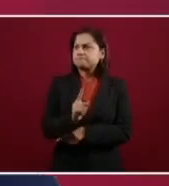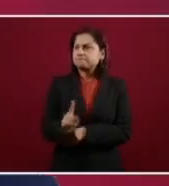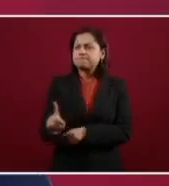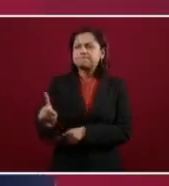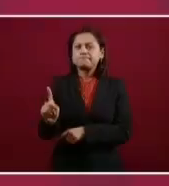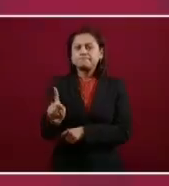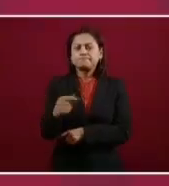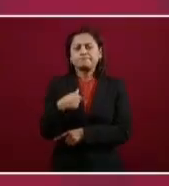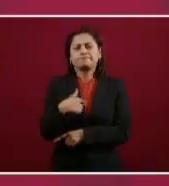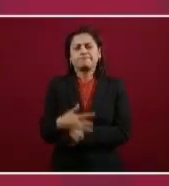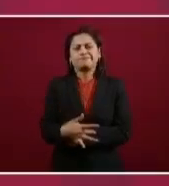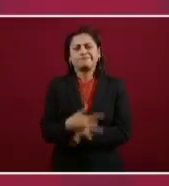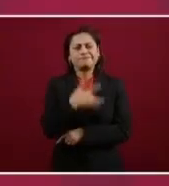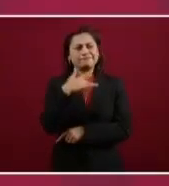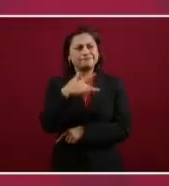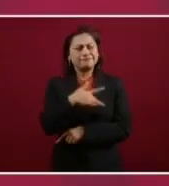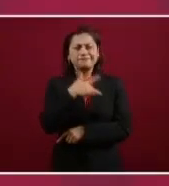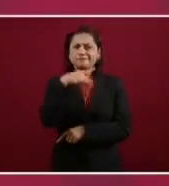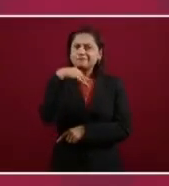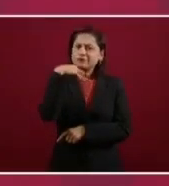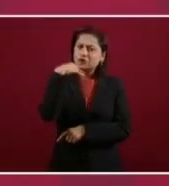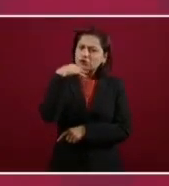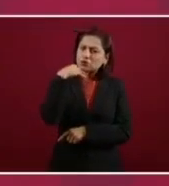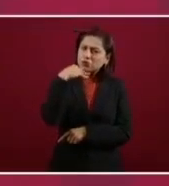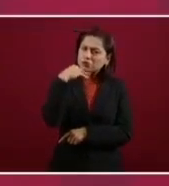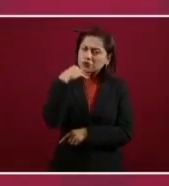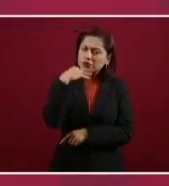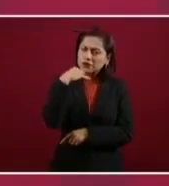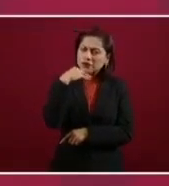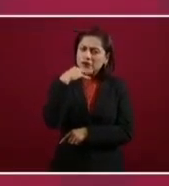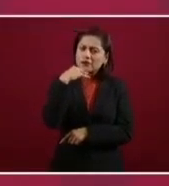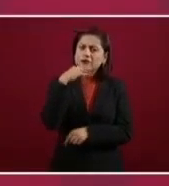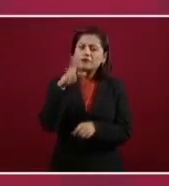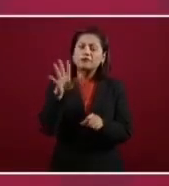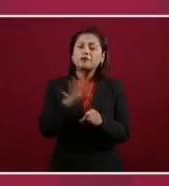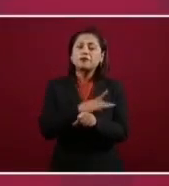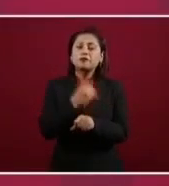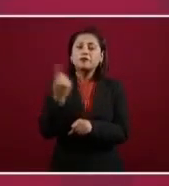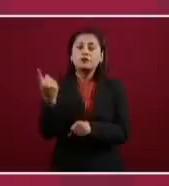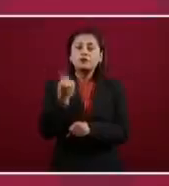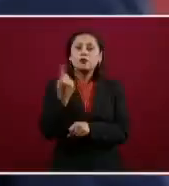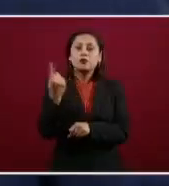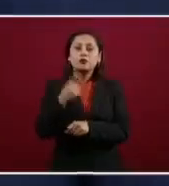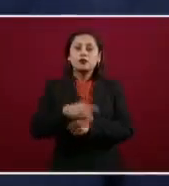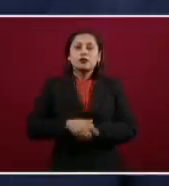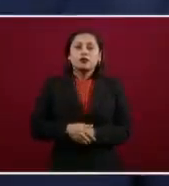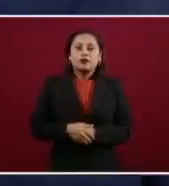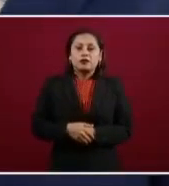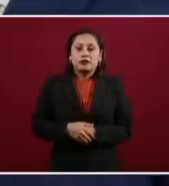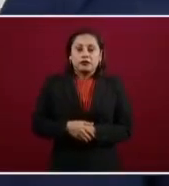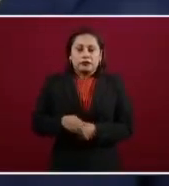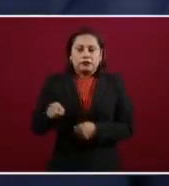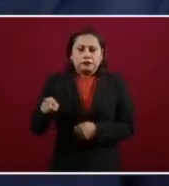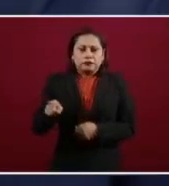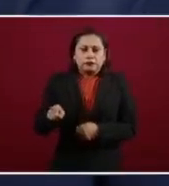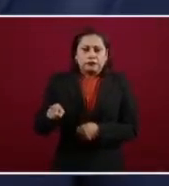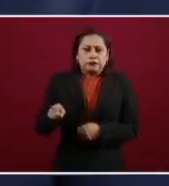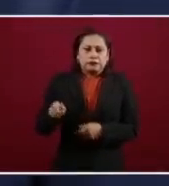preocupado ya que como podía haber un huracán